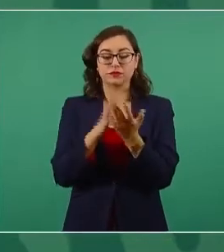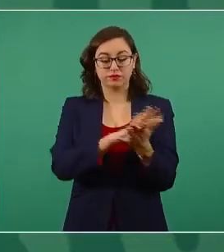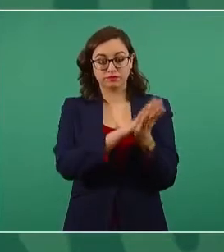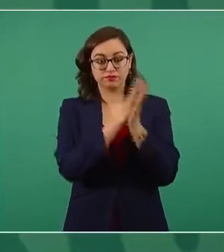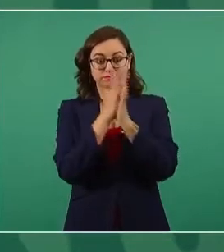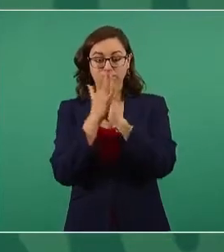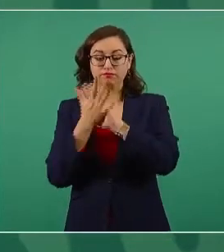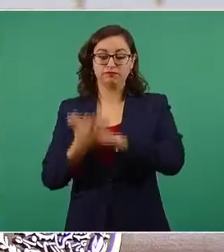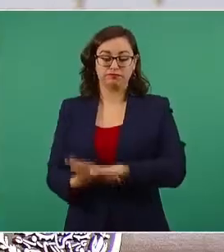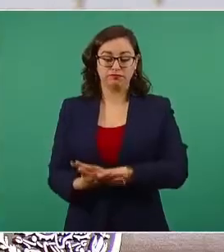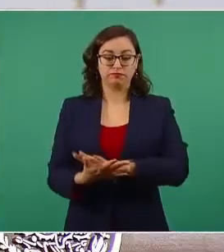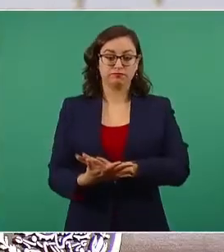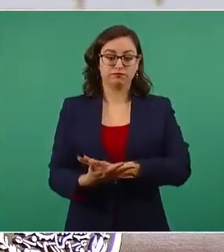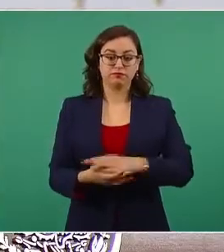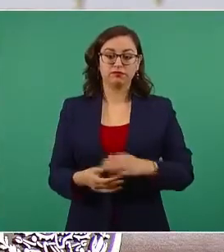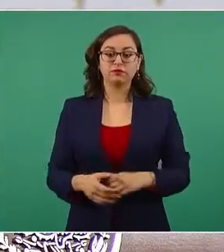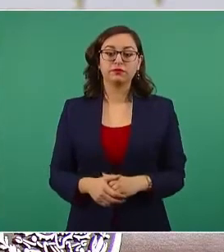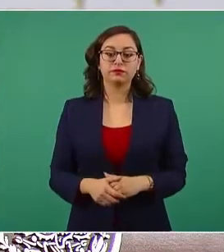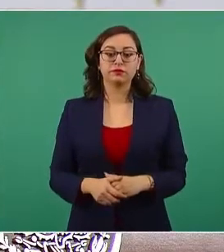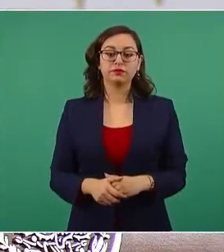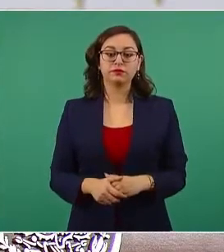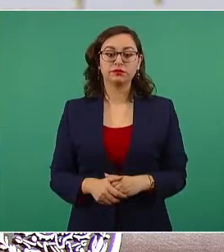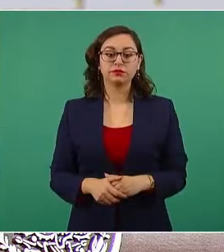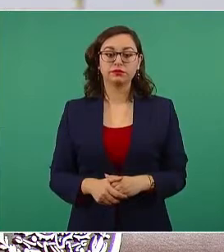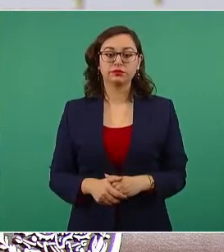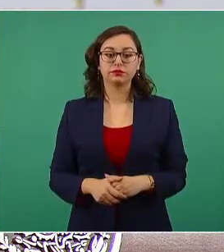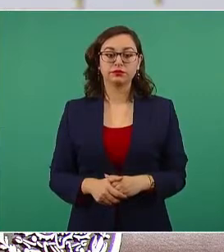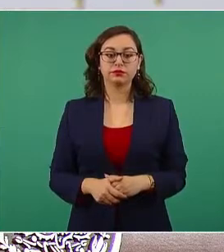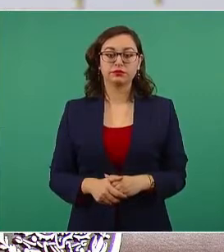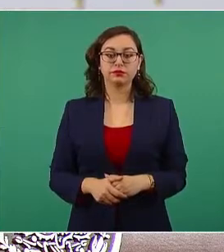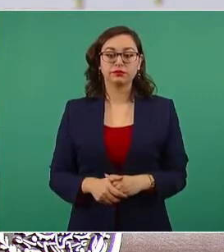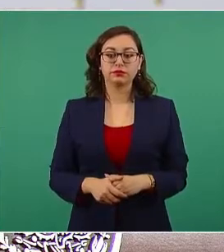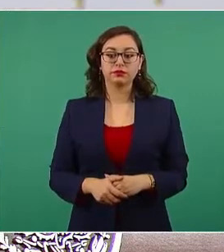En el mundo hay